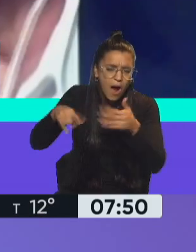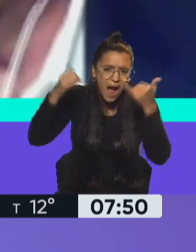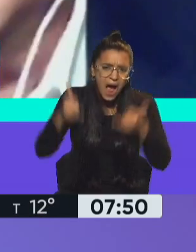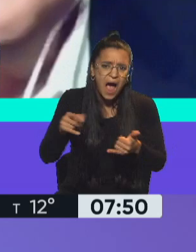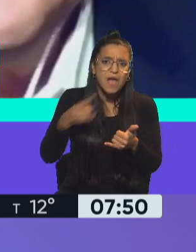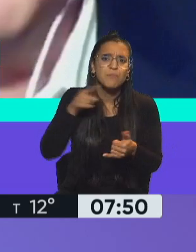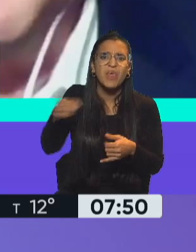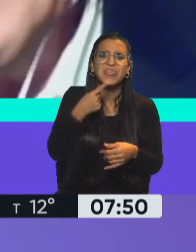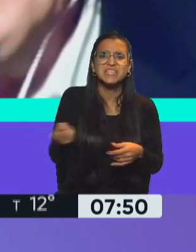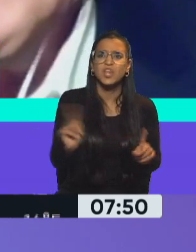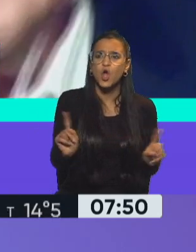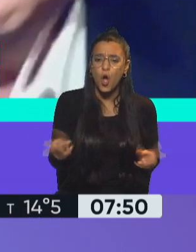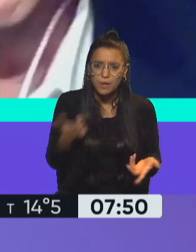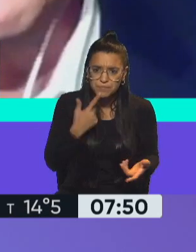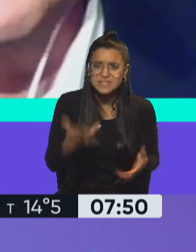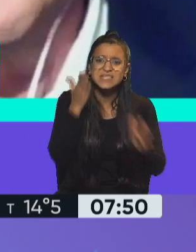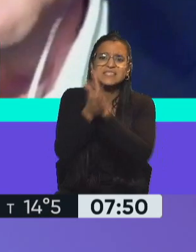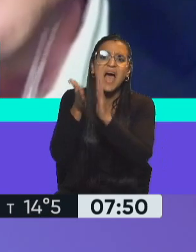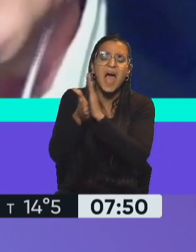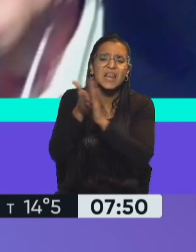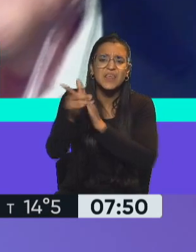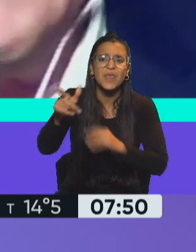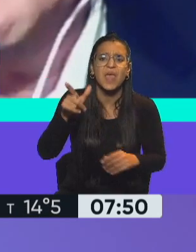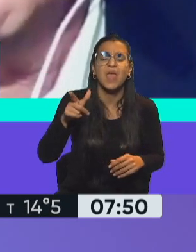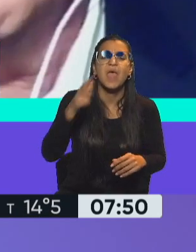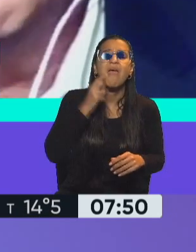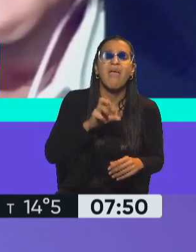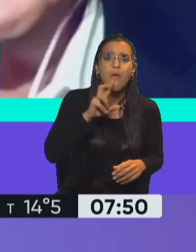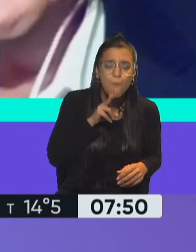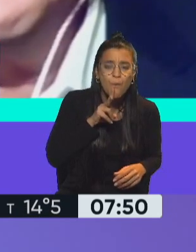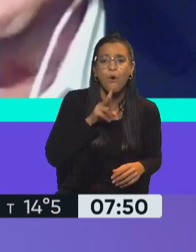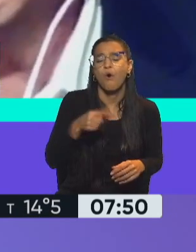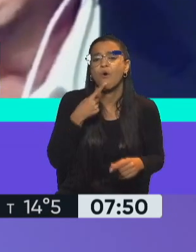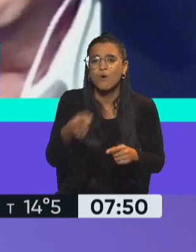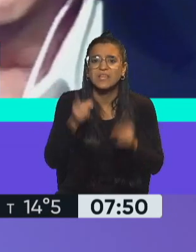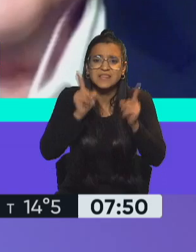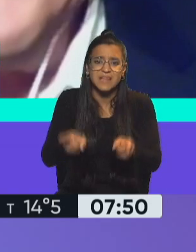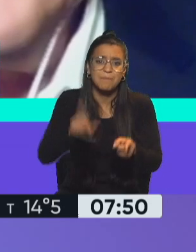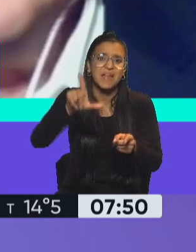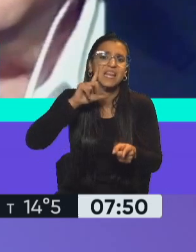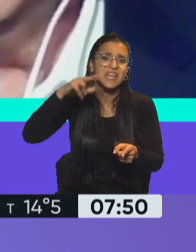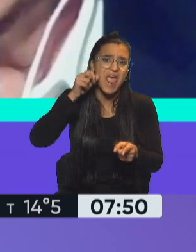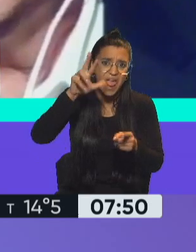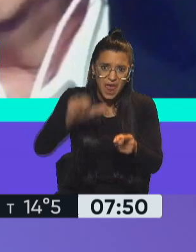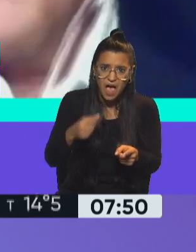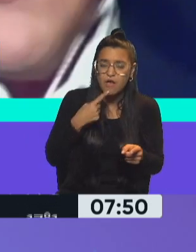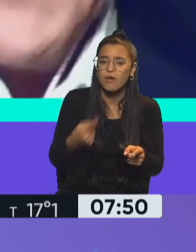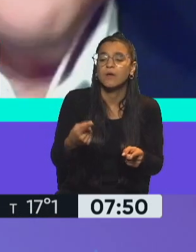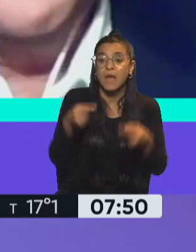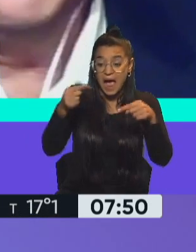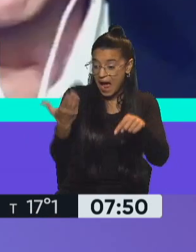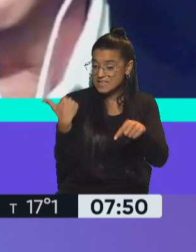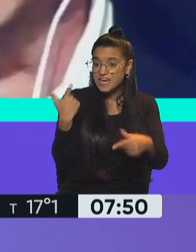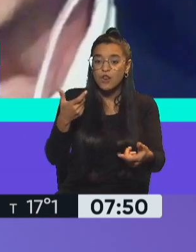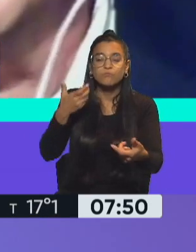la negativa de permitir la salida de Evo Morales y de Álvaro García Linera. Ayer, en una